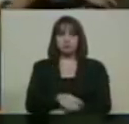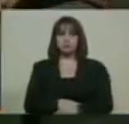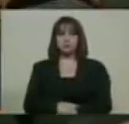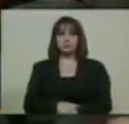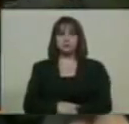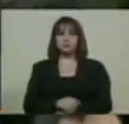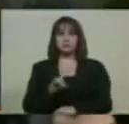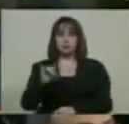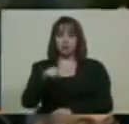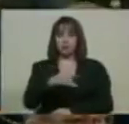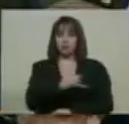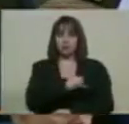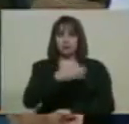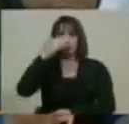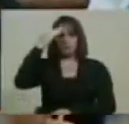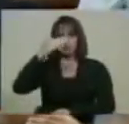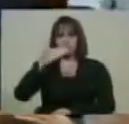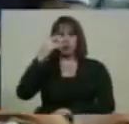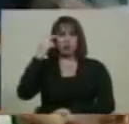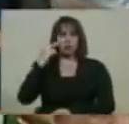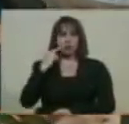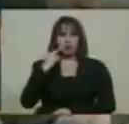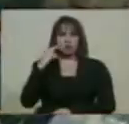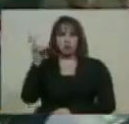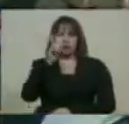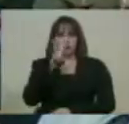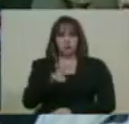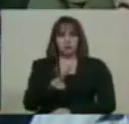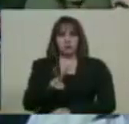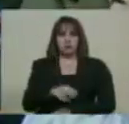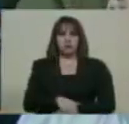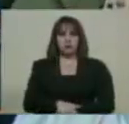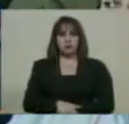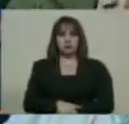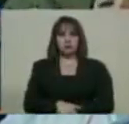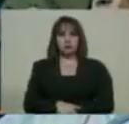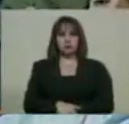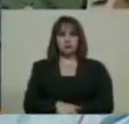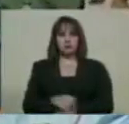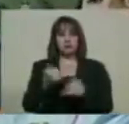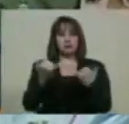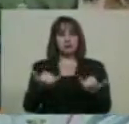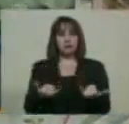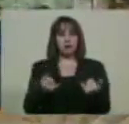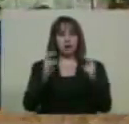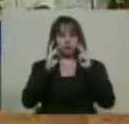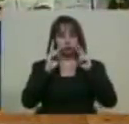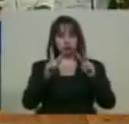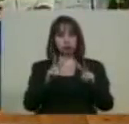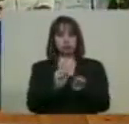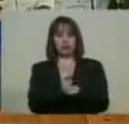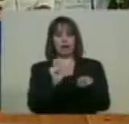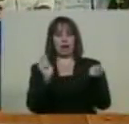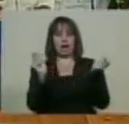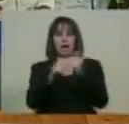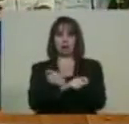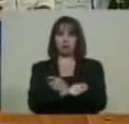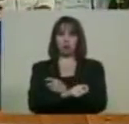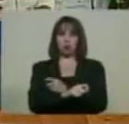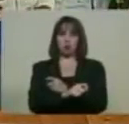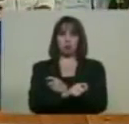de la Universidad Militar Bolivariana de Venezuela, ya se había dado la transición para